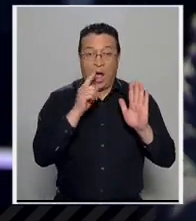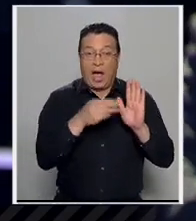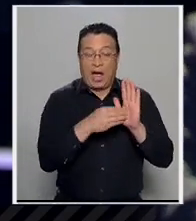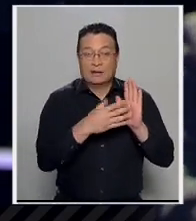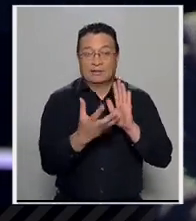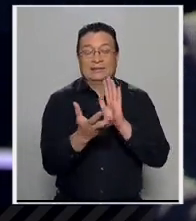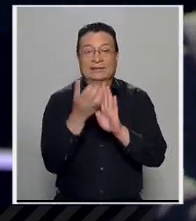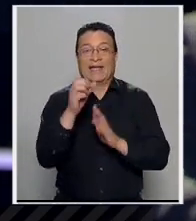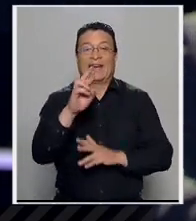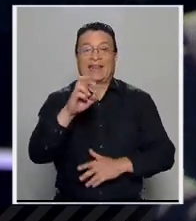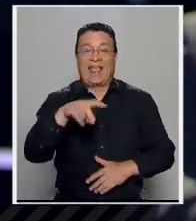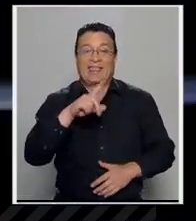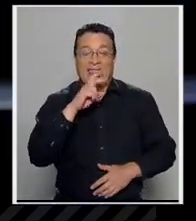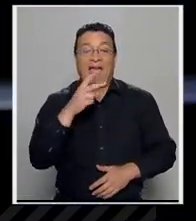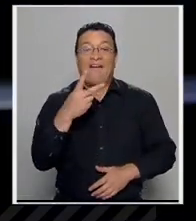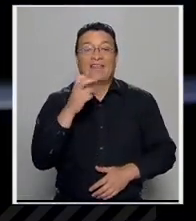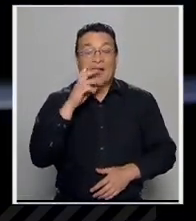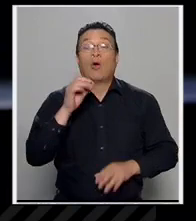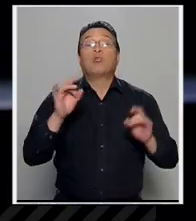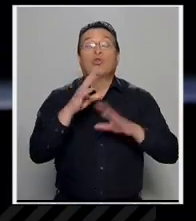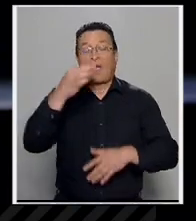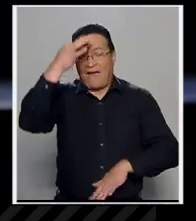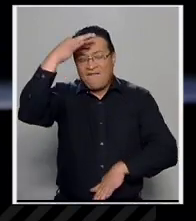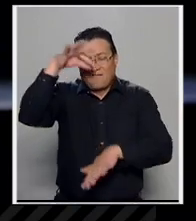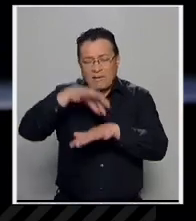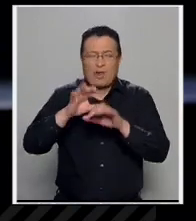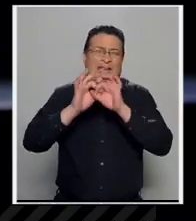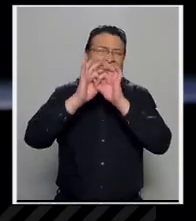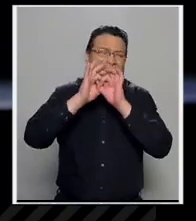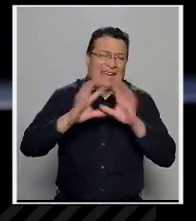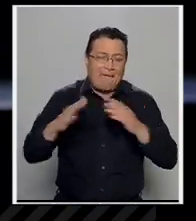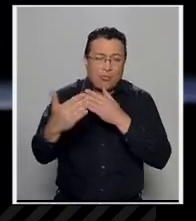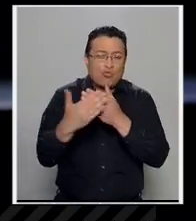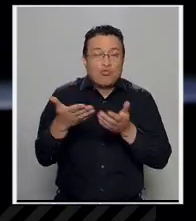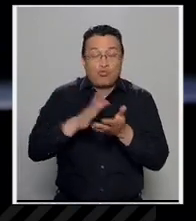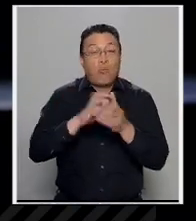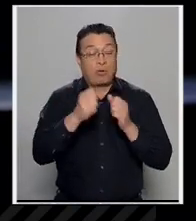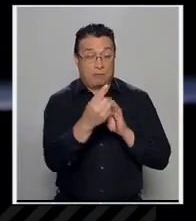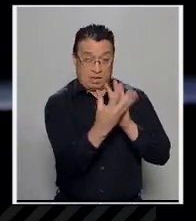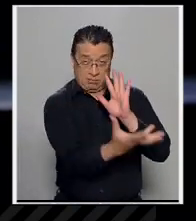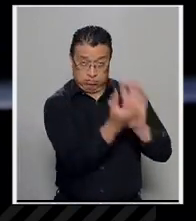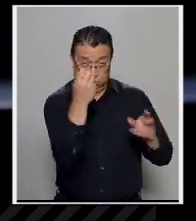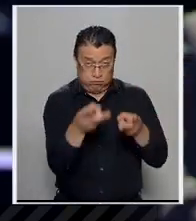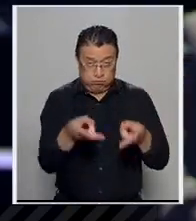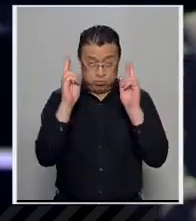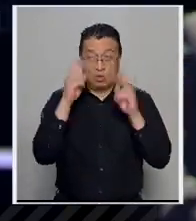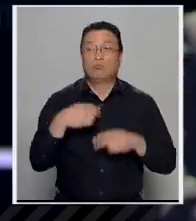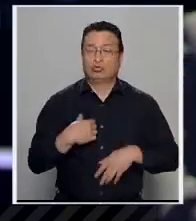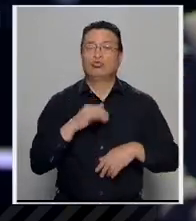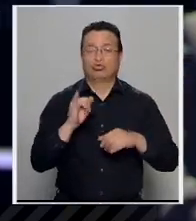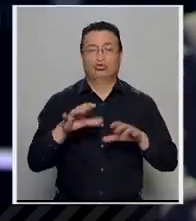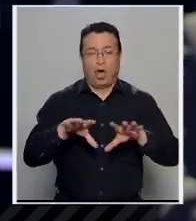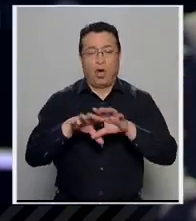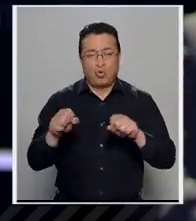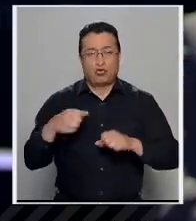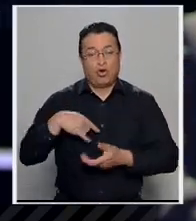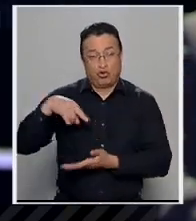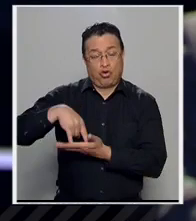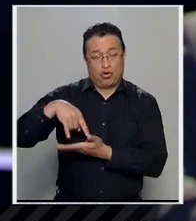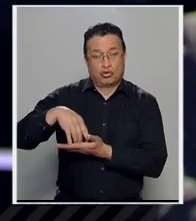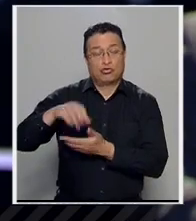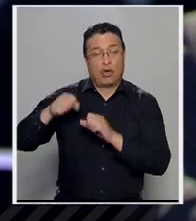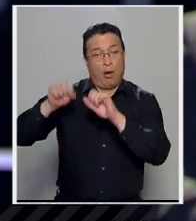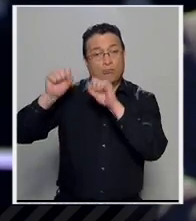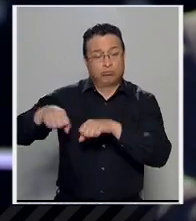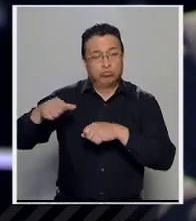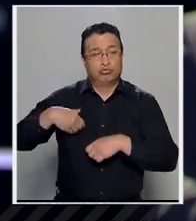renta vitalicia. Y lo último, en caso de enfermedad terminal, ¿la persona podría pedir esos fondos? Yo estoy de acuerdo con que es un proyecto que se está tramitando en el Congreso, lo aprobamos en